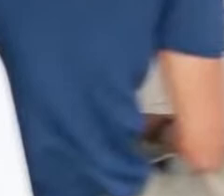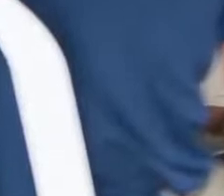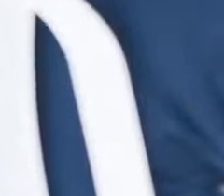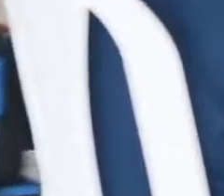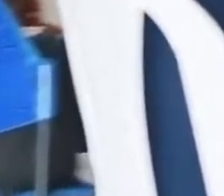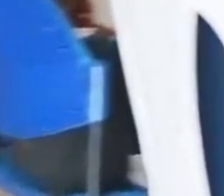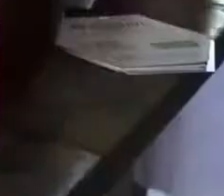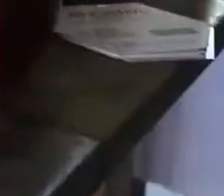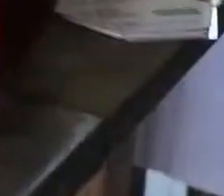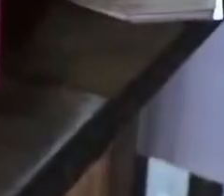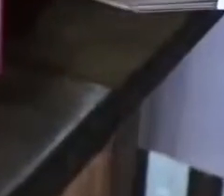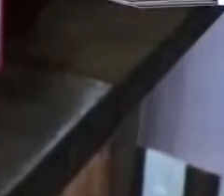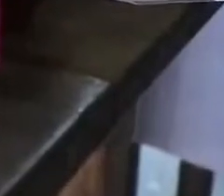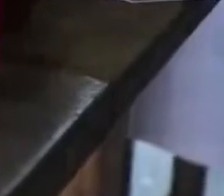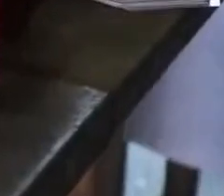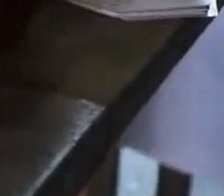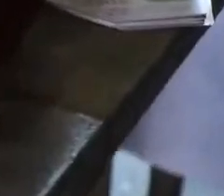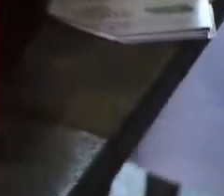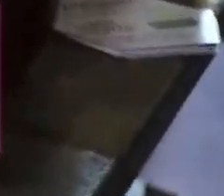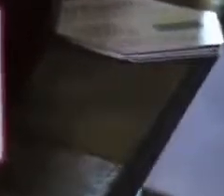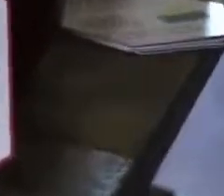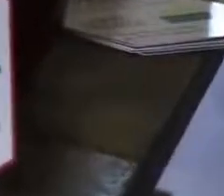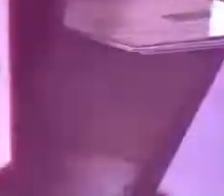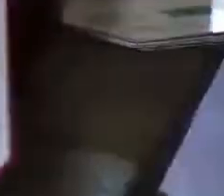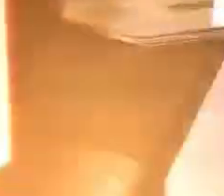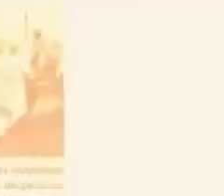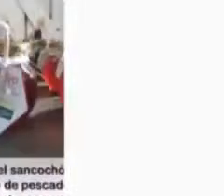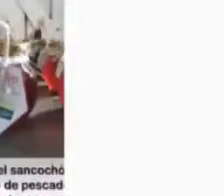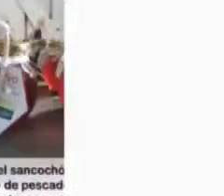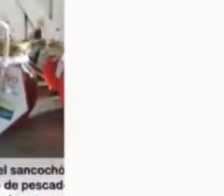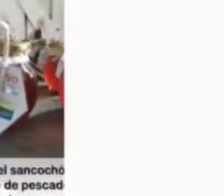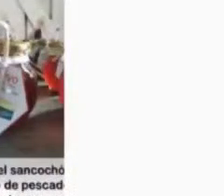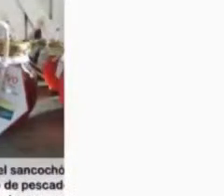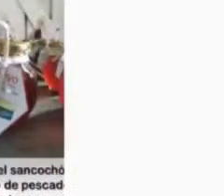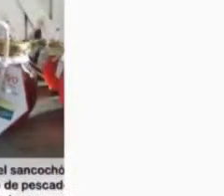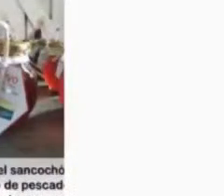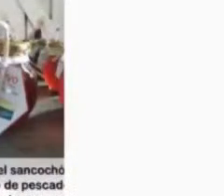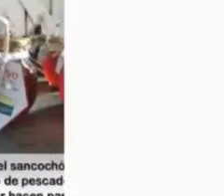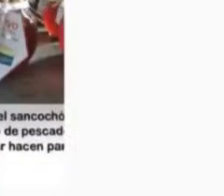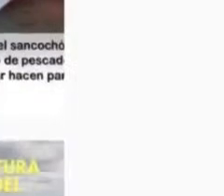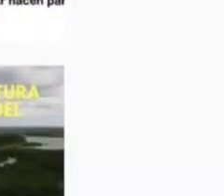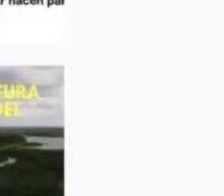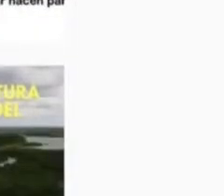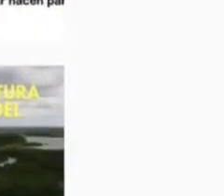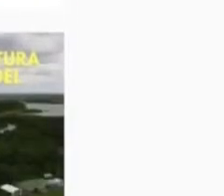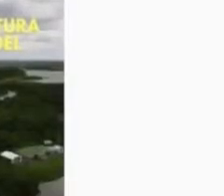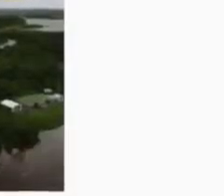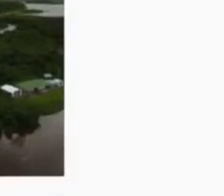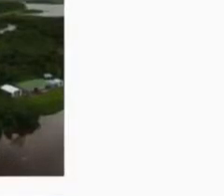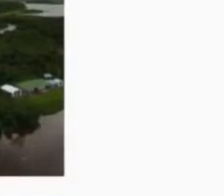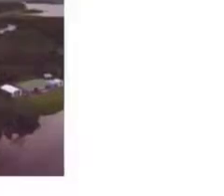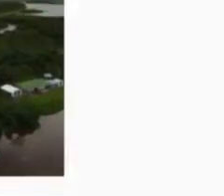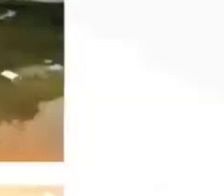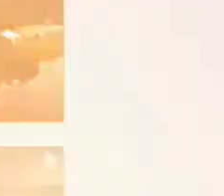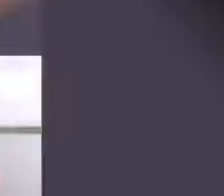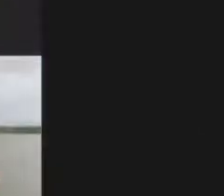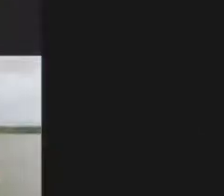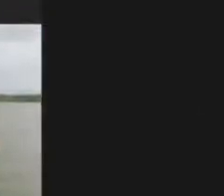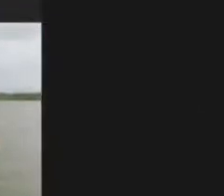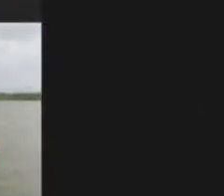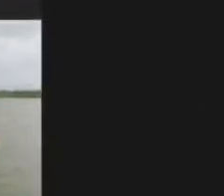2019, comenzaron a hacer difusión de su oferta a través de redes sociales. Sin embargo, ante la llegada de la